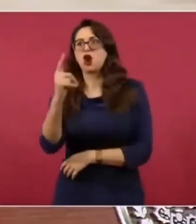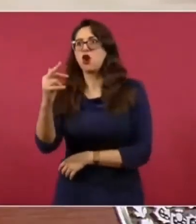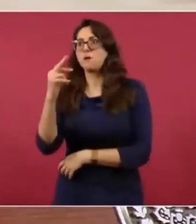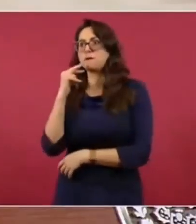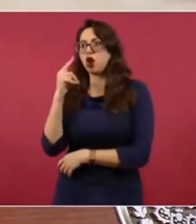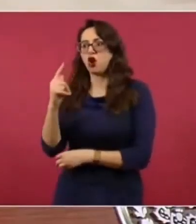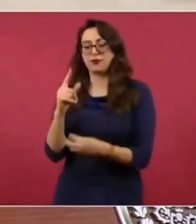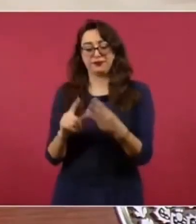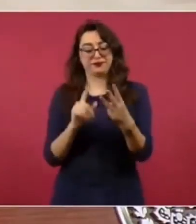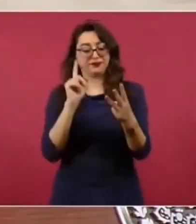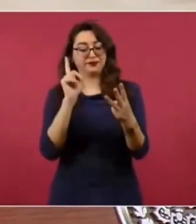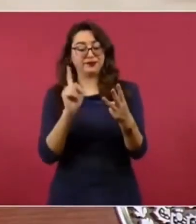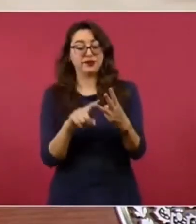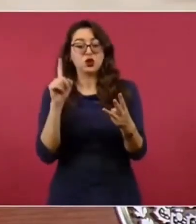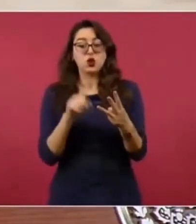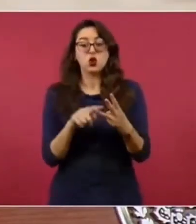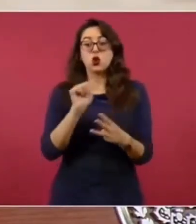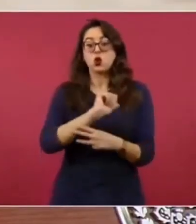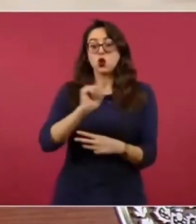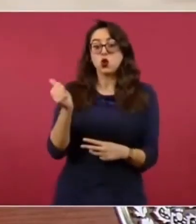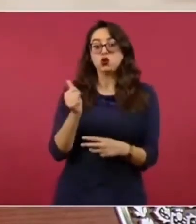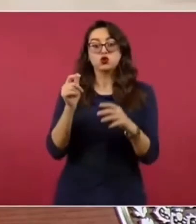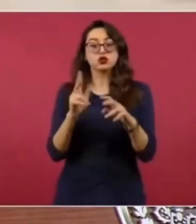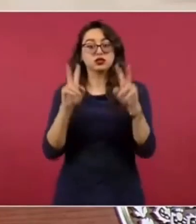se están elaborando